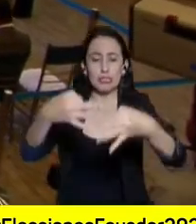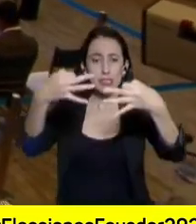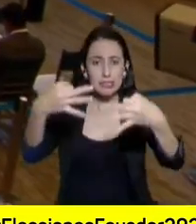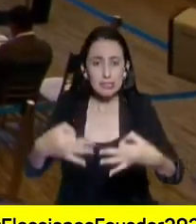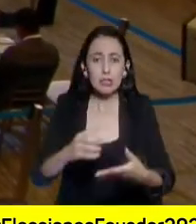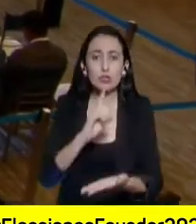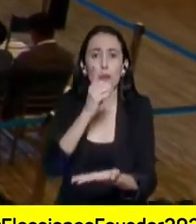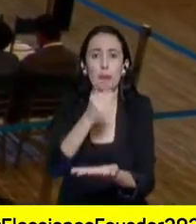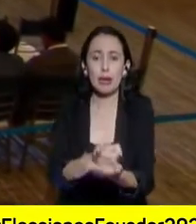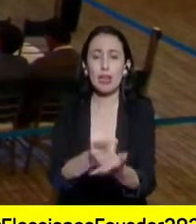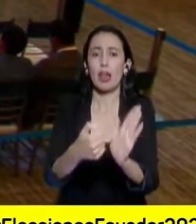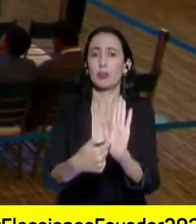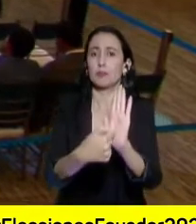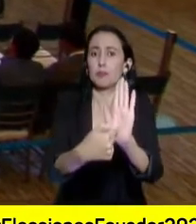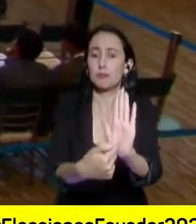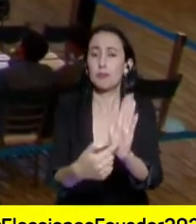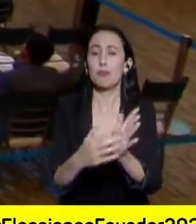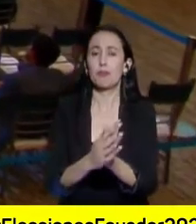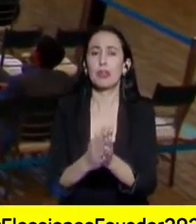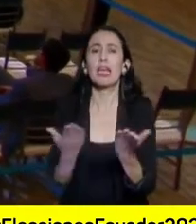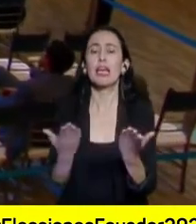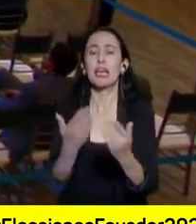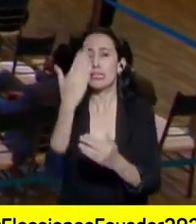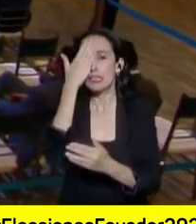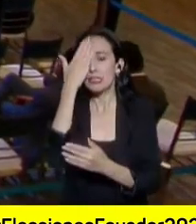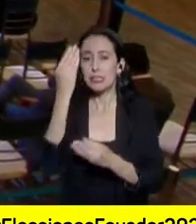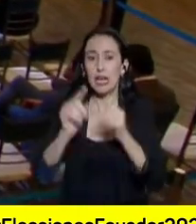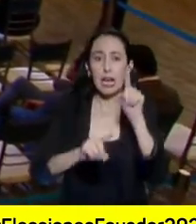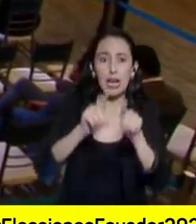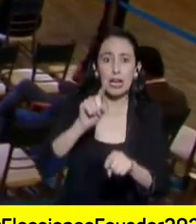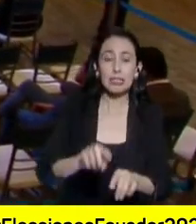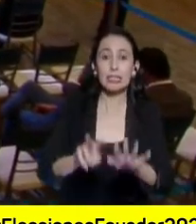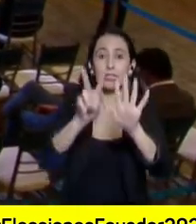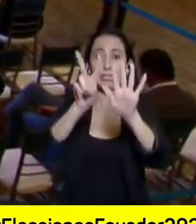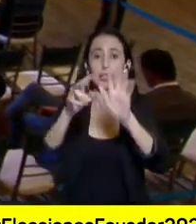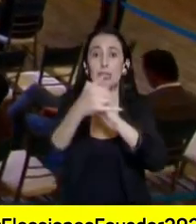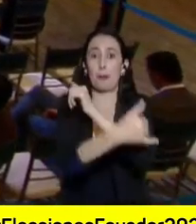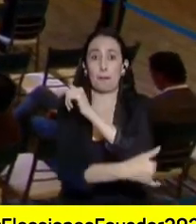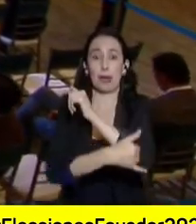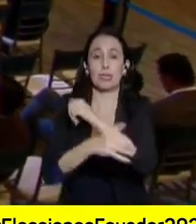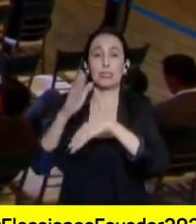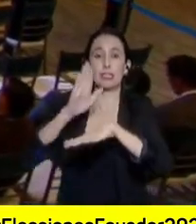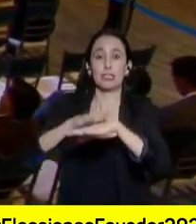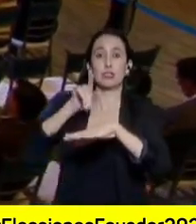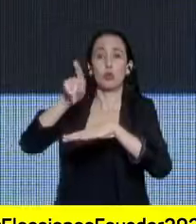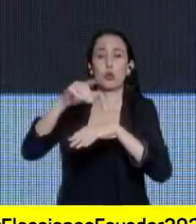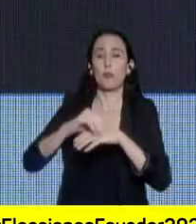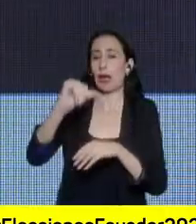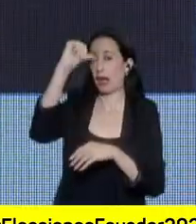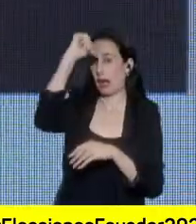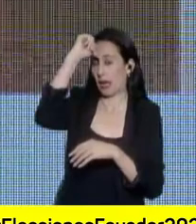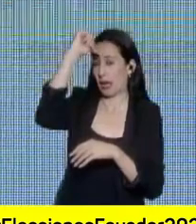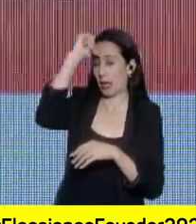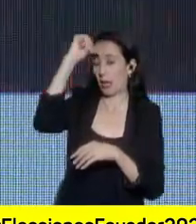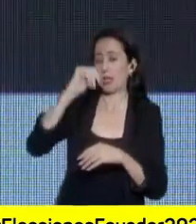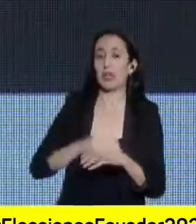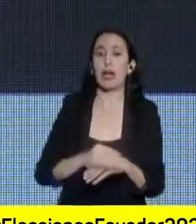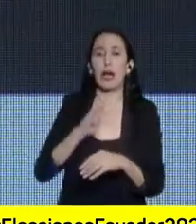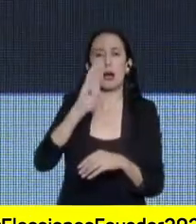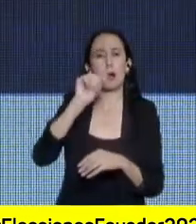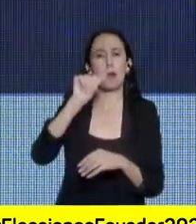Se identificaron que estos ataques provinieron de 7 países: India,